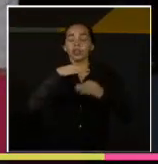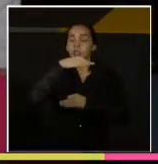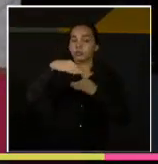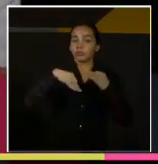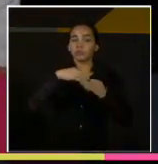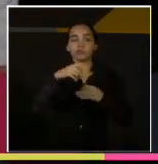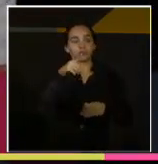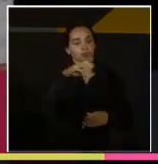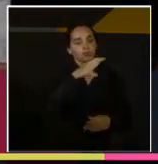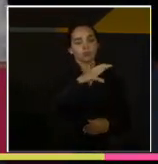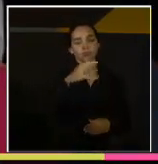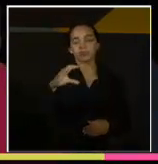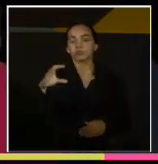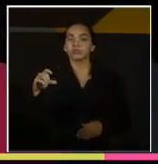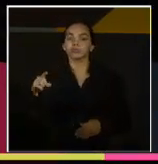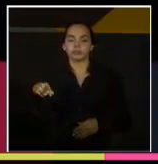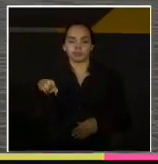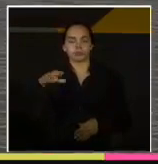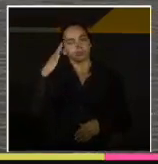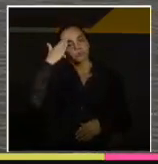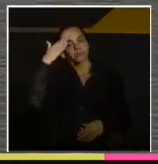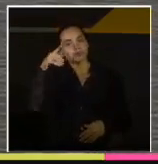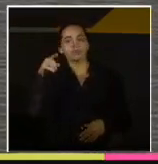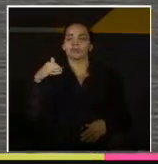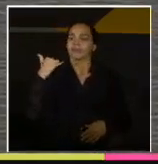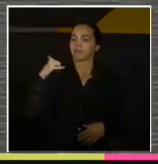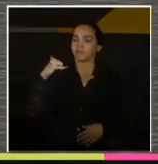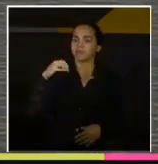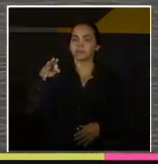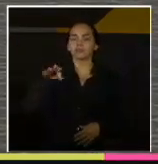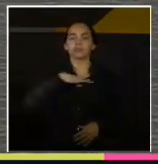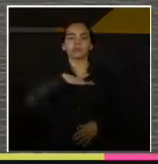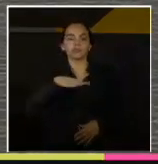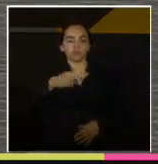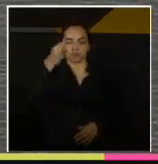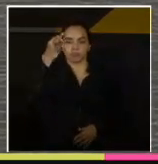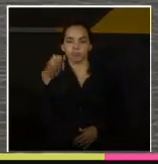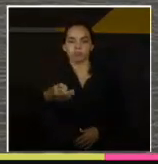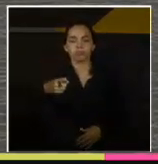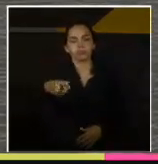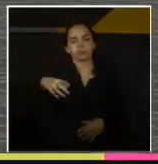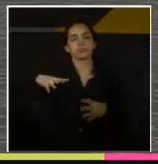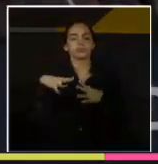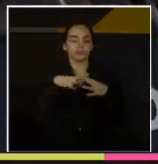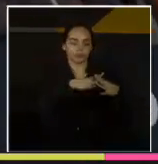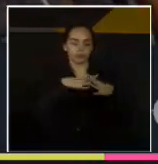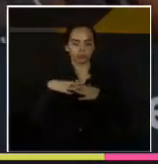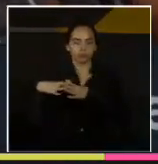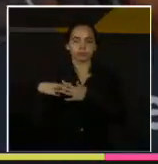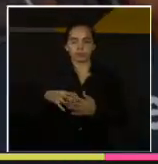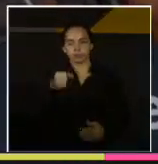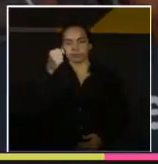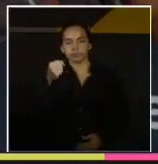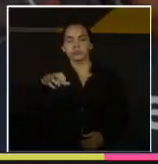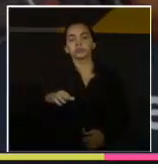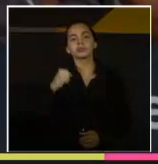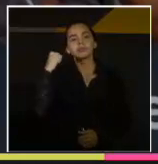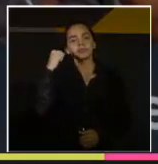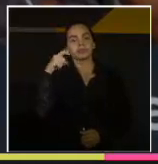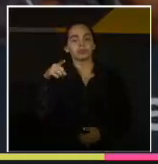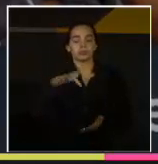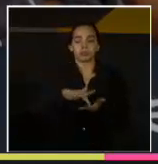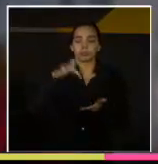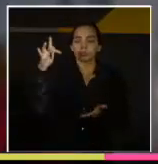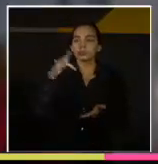otros nos permite a nosotros saber que Yucatán se puede mantener con ese tejido social sólido y fuerte gracias a que